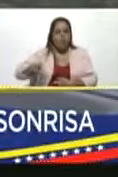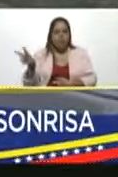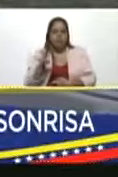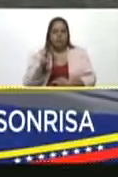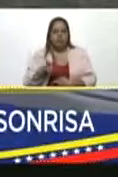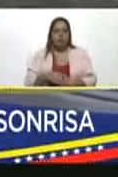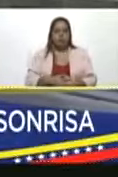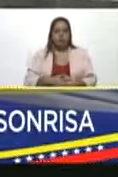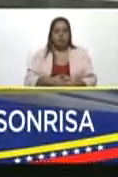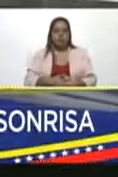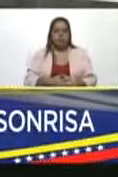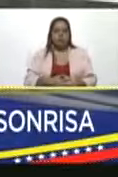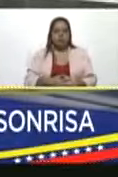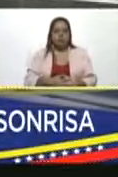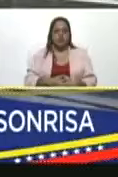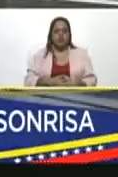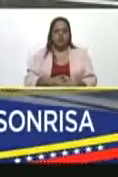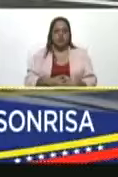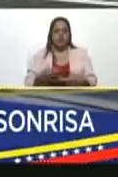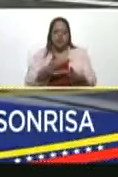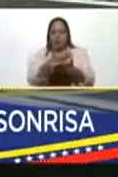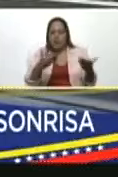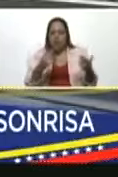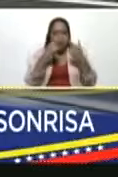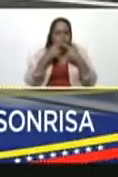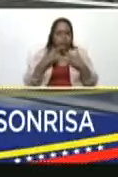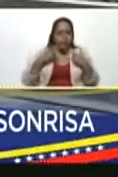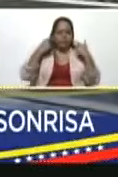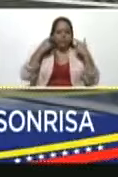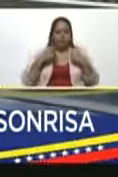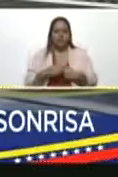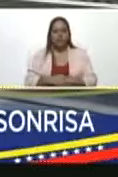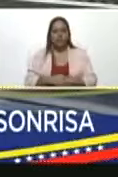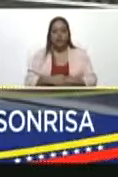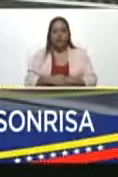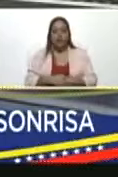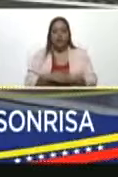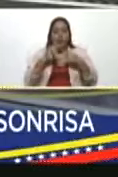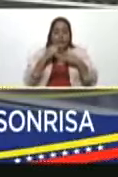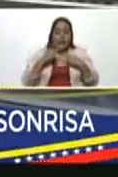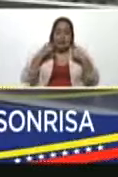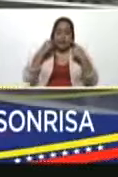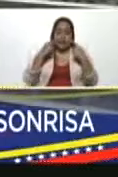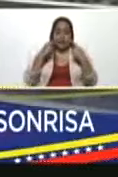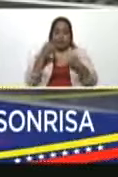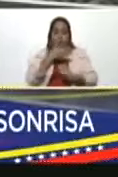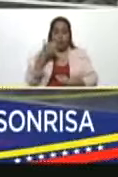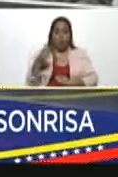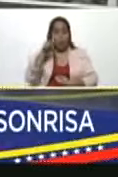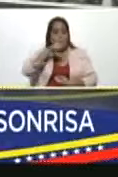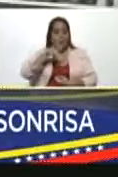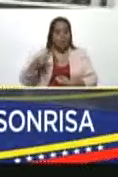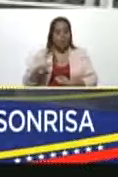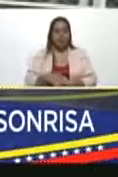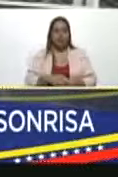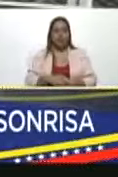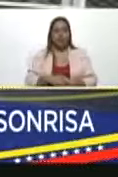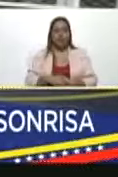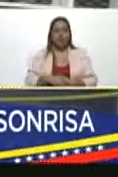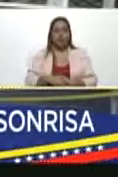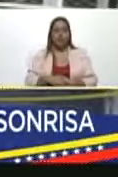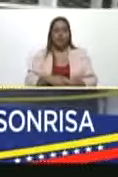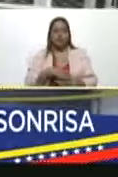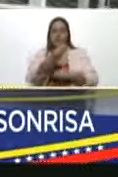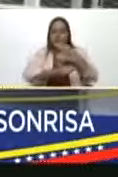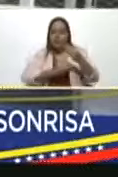venezolano. Viene a devolver esas sonrisas y a darle una sonrisa sana a nuestro pueblo. Aquí vamos a